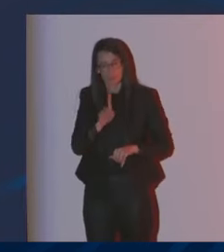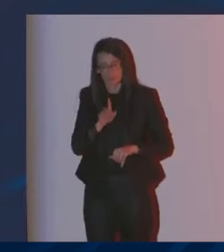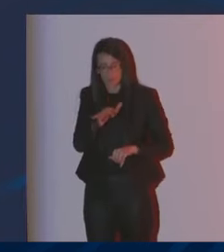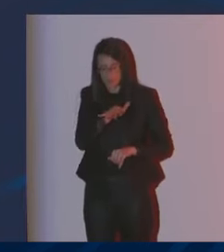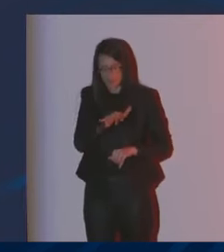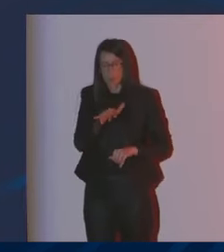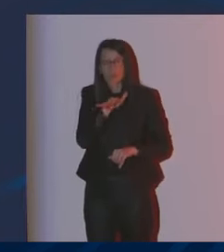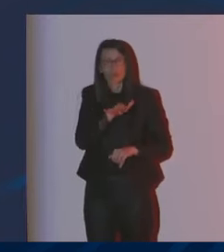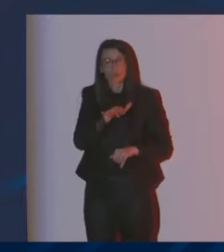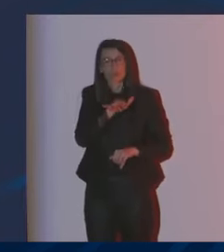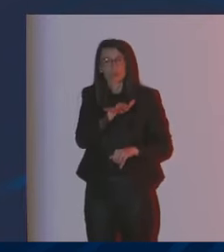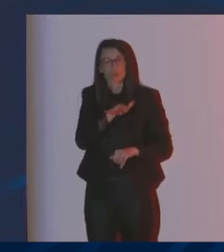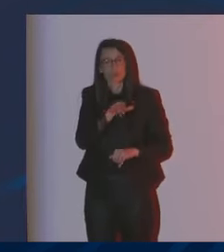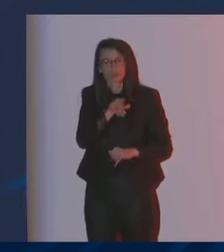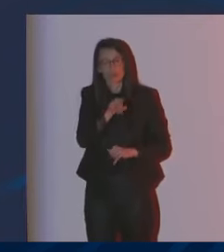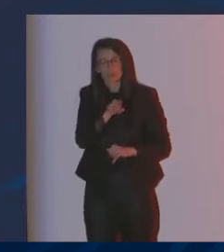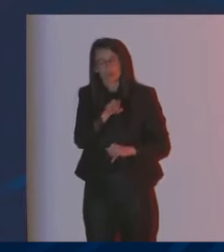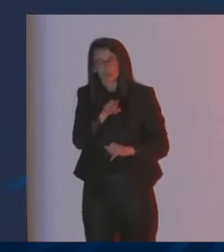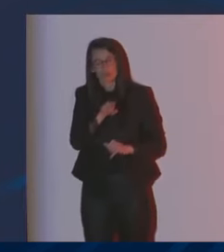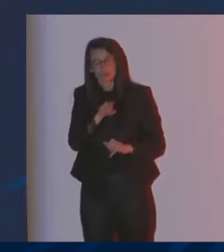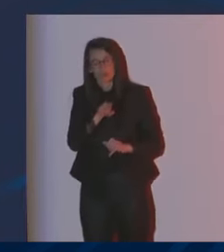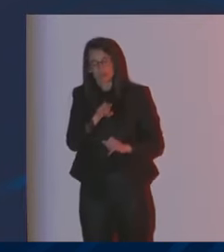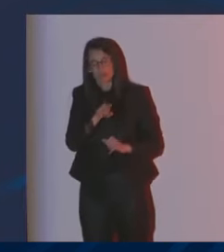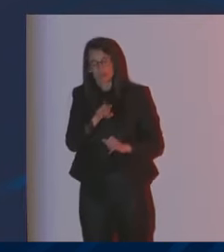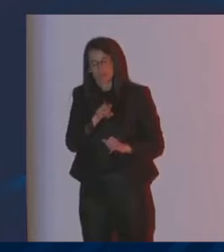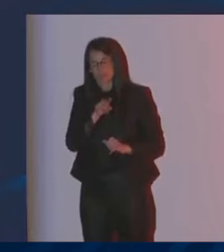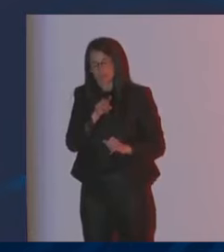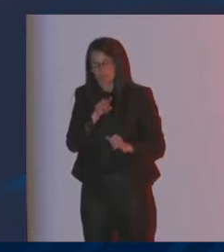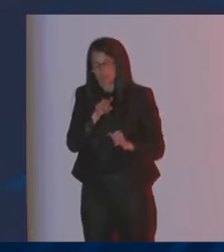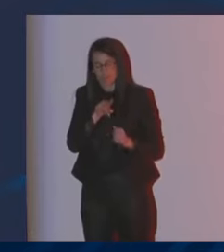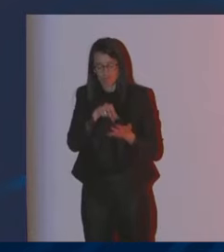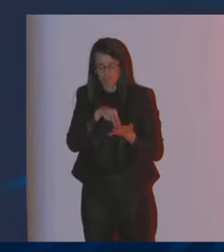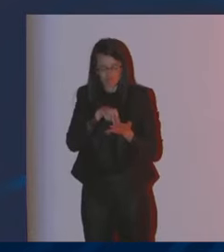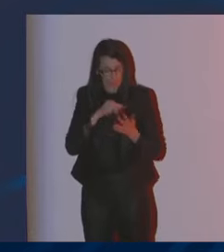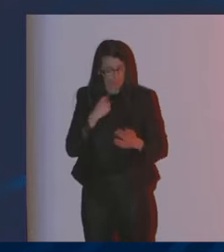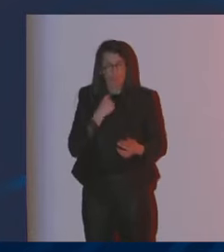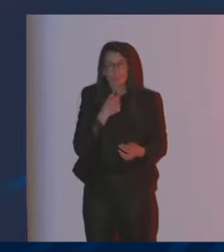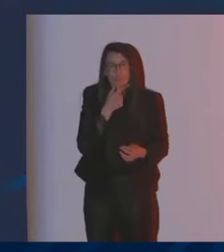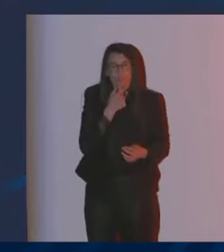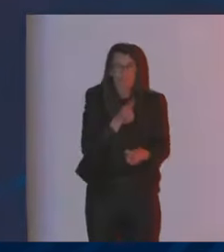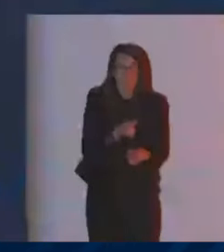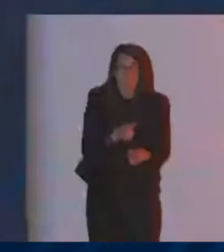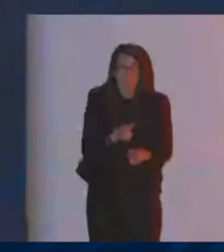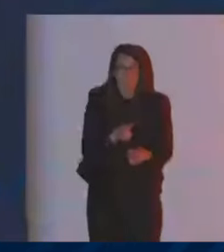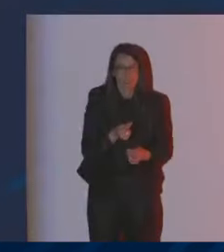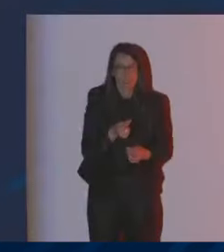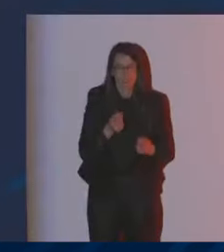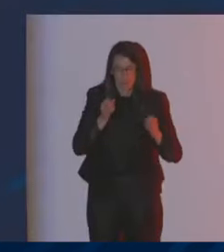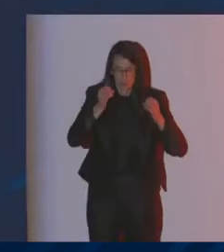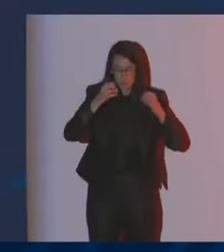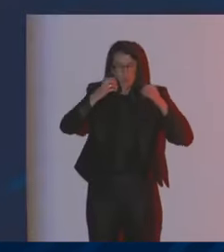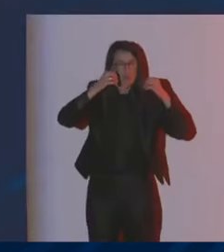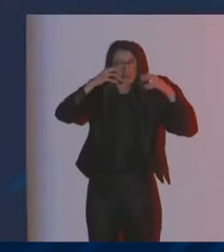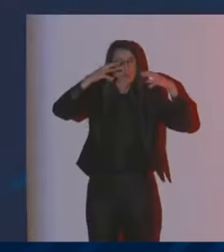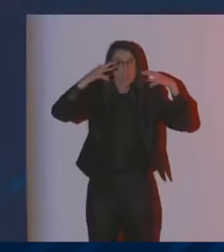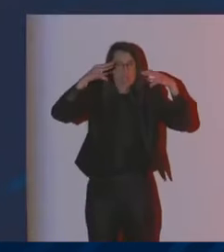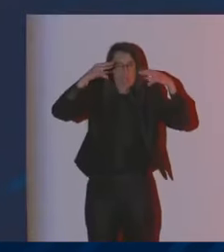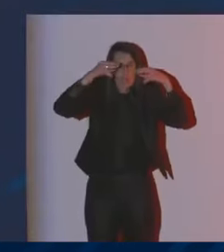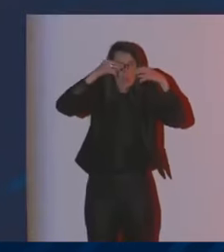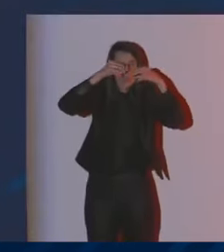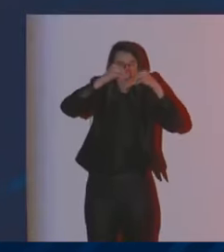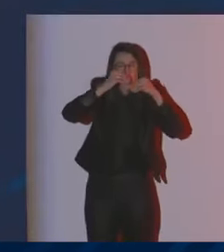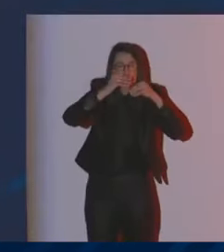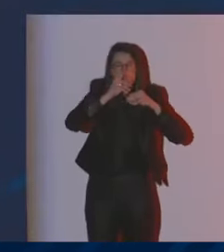lugar. Allí es fácil perderse. Está mal iluminado, es muy